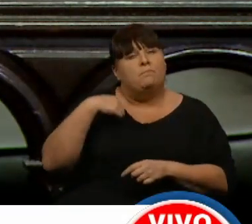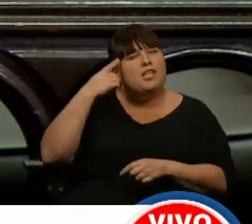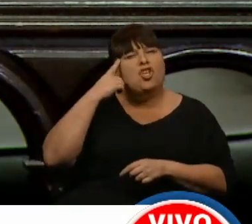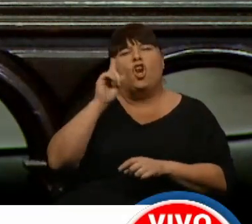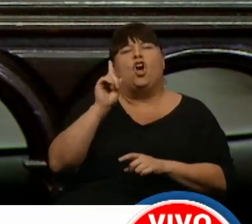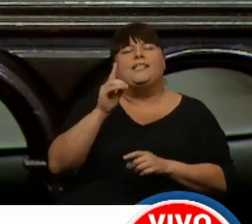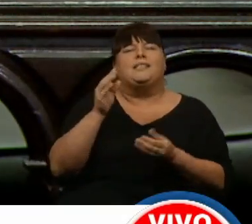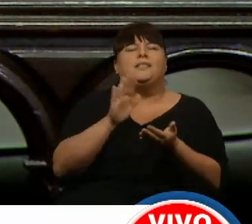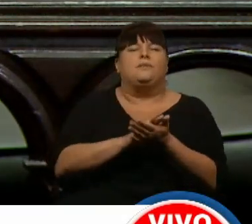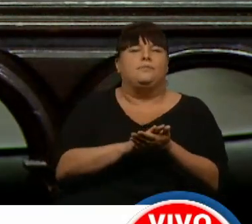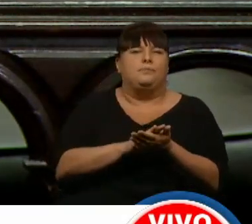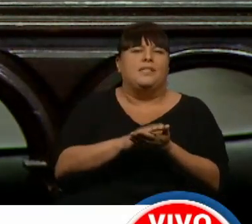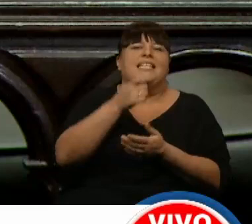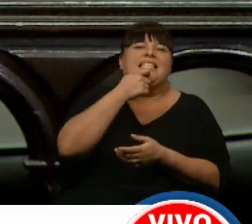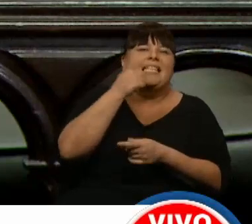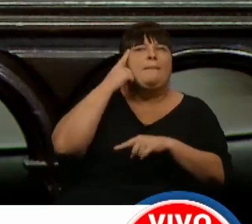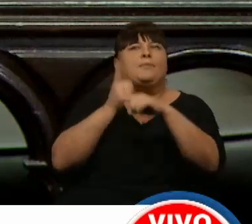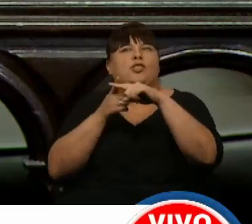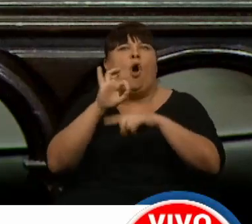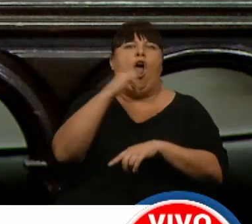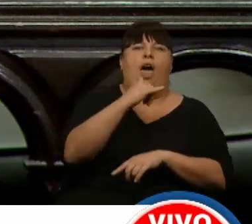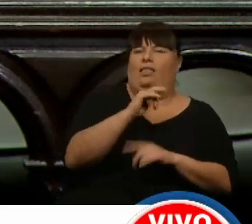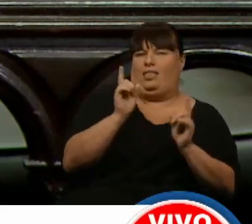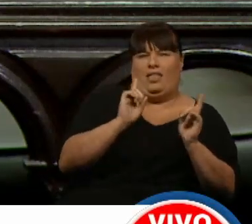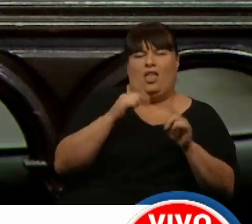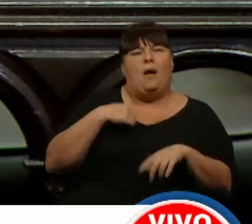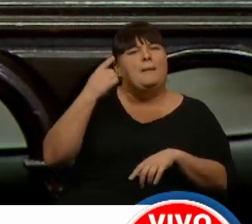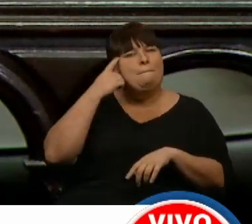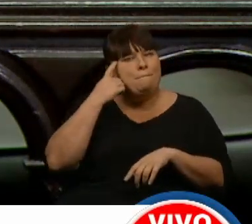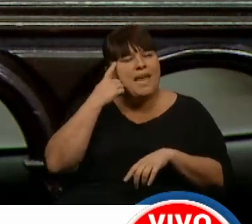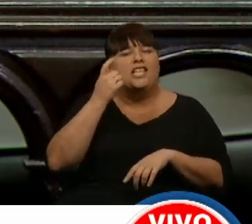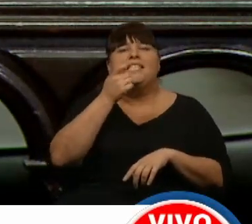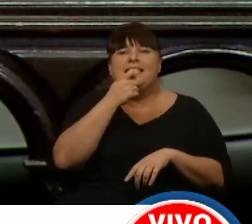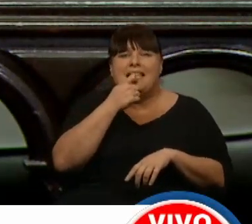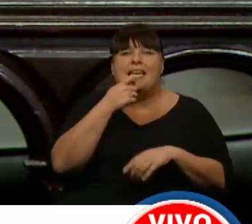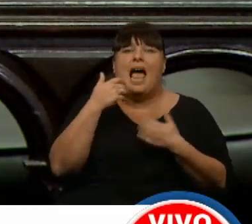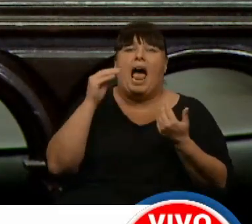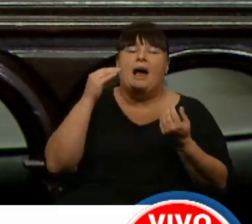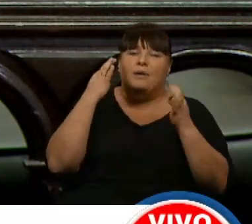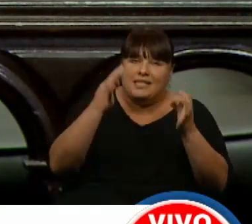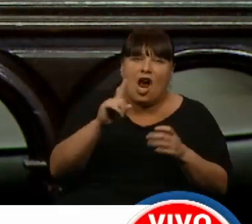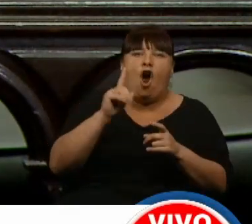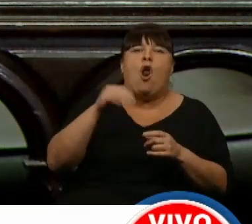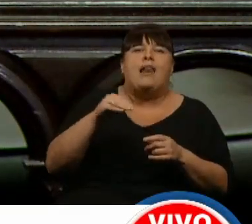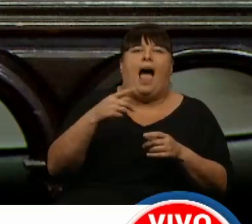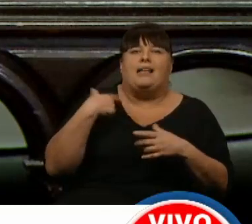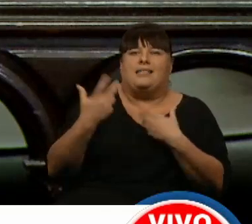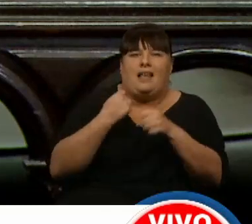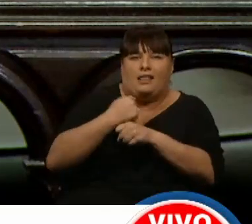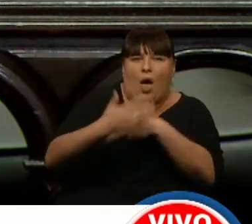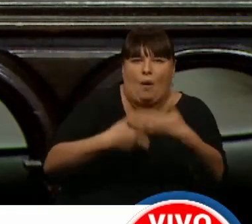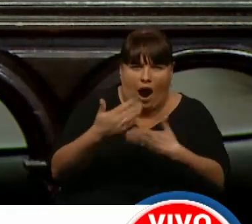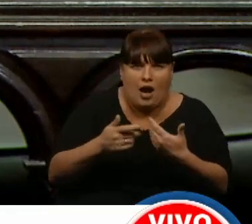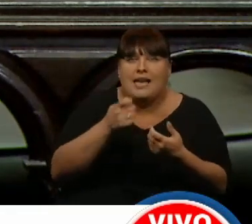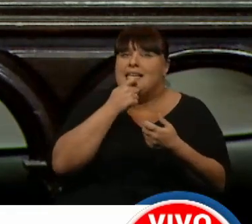no tiene que ver con si somos optimistas o pesimistas, tiene que ver con si alcanza o no alcanza lo que estamos haciendo y con